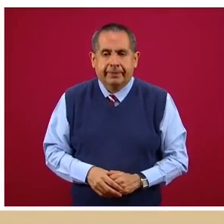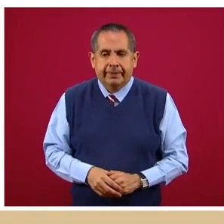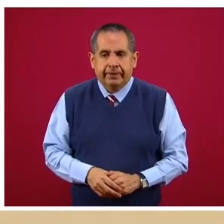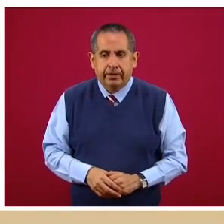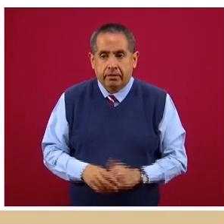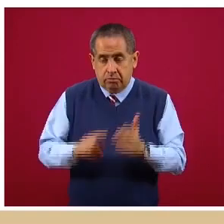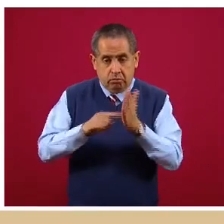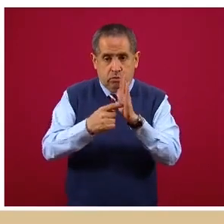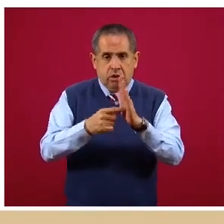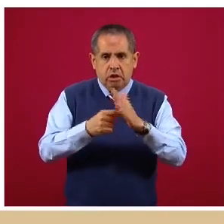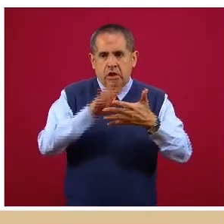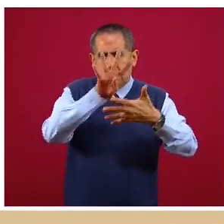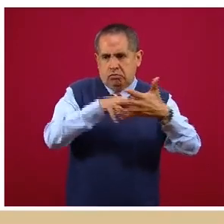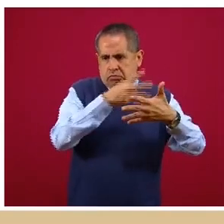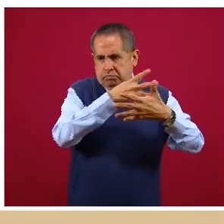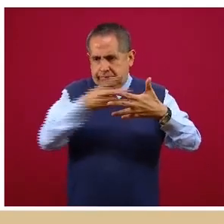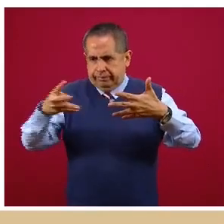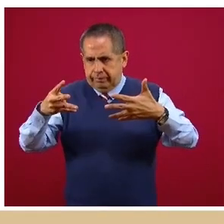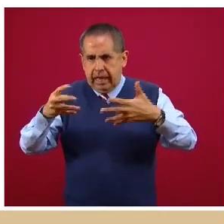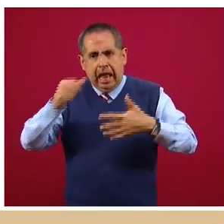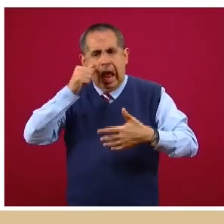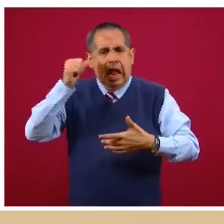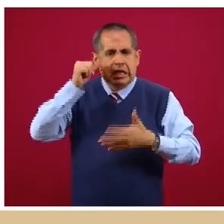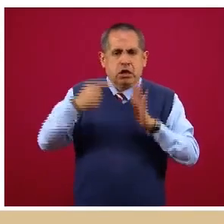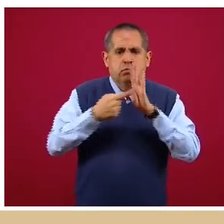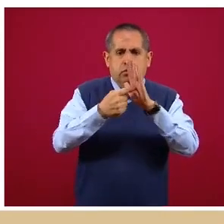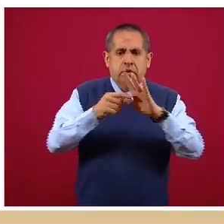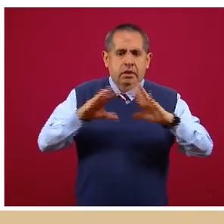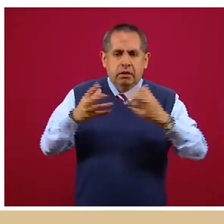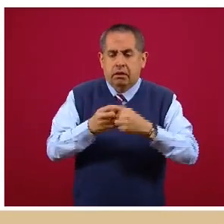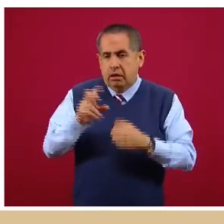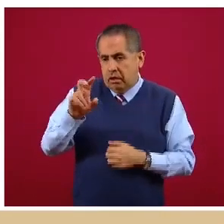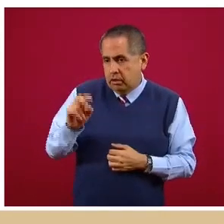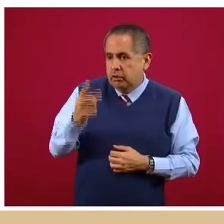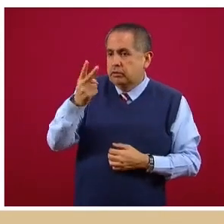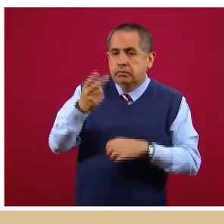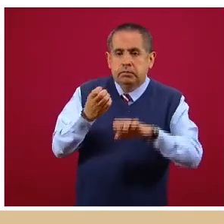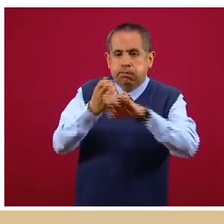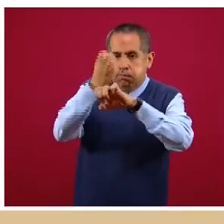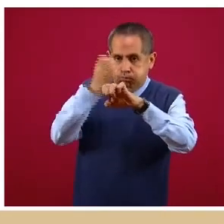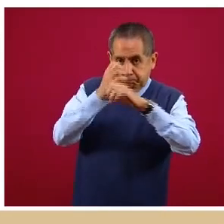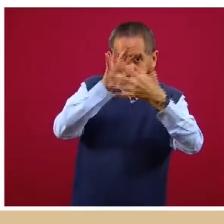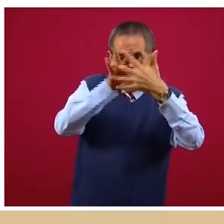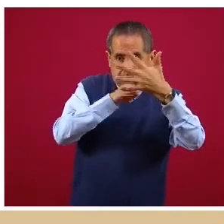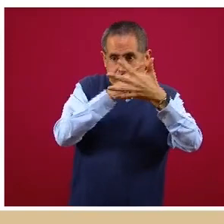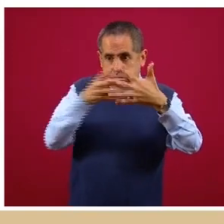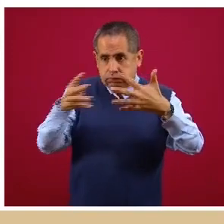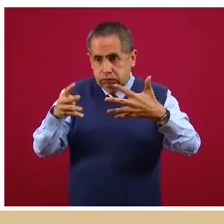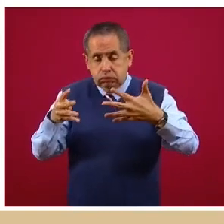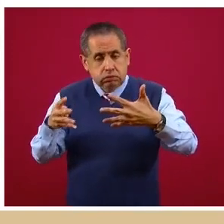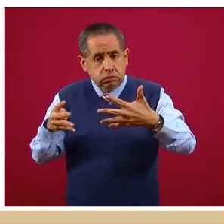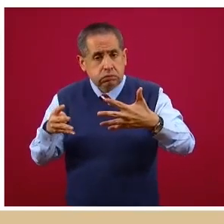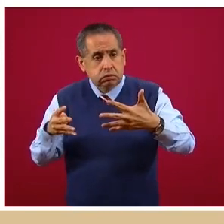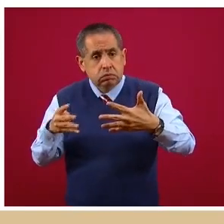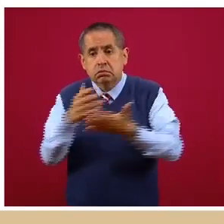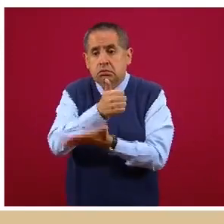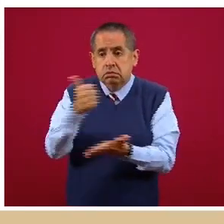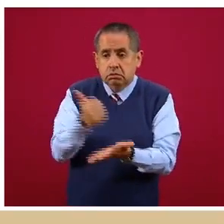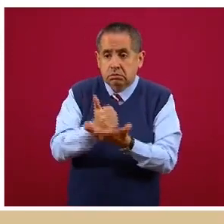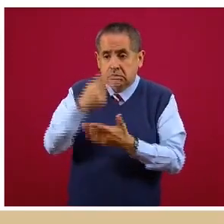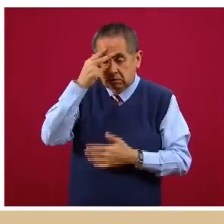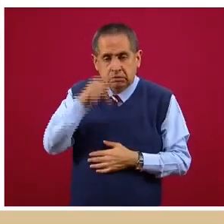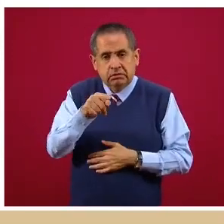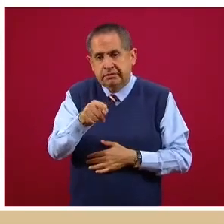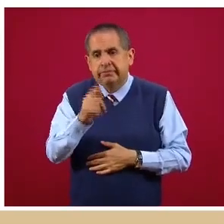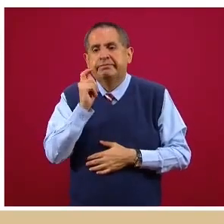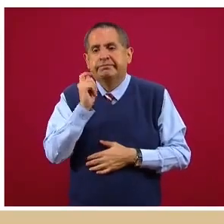Ahora tenemos el mosaico. Ayer lo presentamos para las 32 entidades federativas y justamente destacábamos a la Ciudad de México como